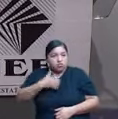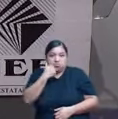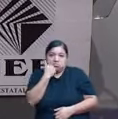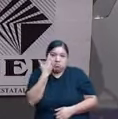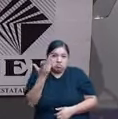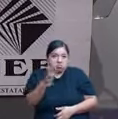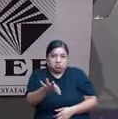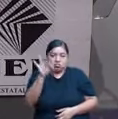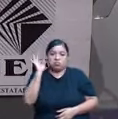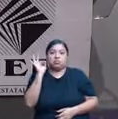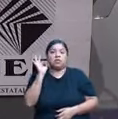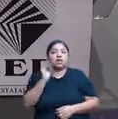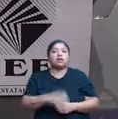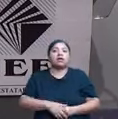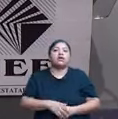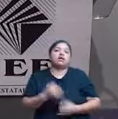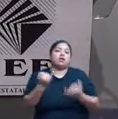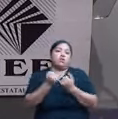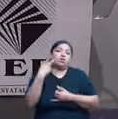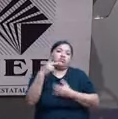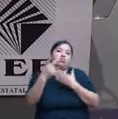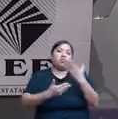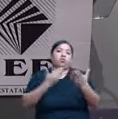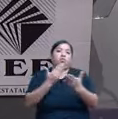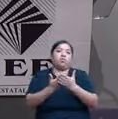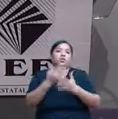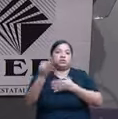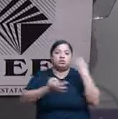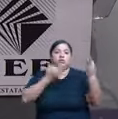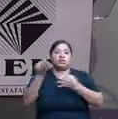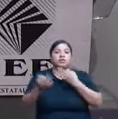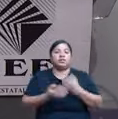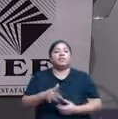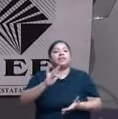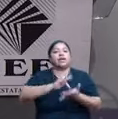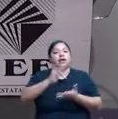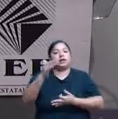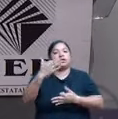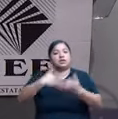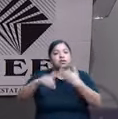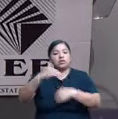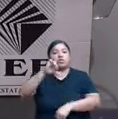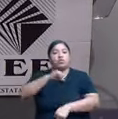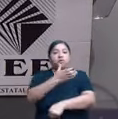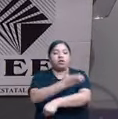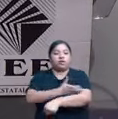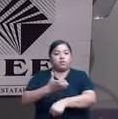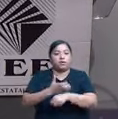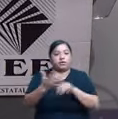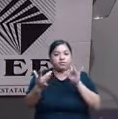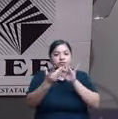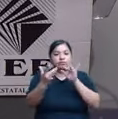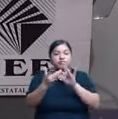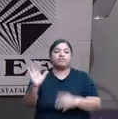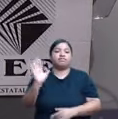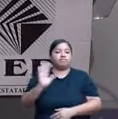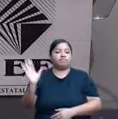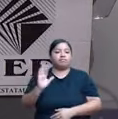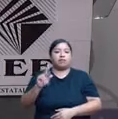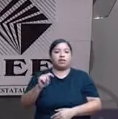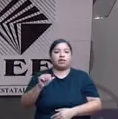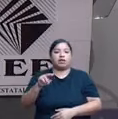de su preferencia, así como sus propuestas de campaña. Les agradecemos mucho que nos hayan acompañado esta noche. Se despide de